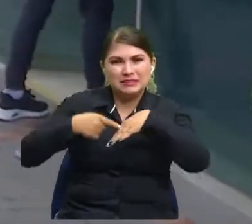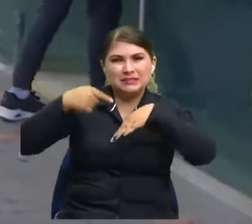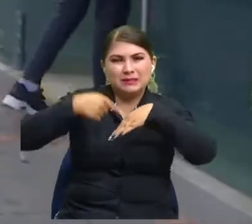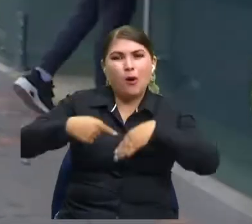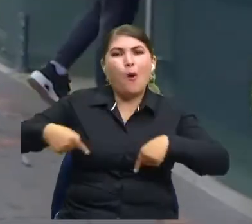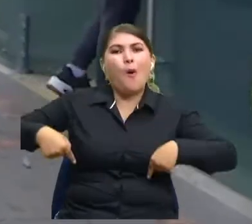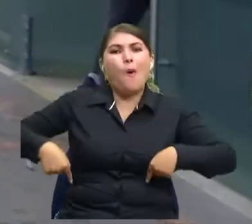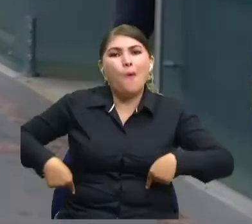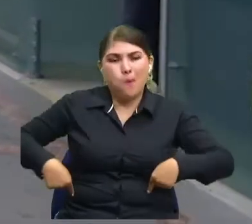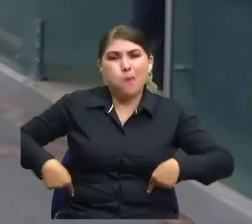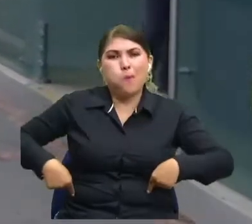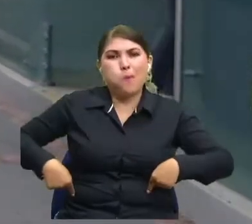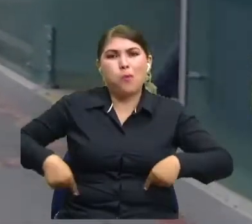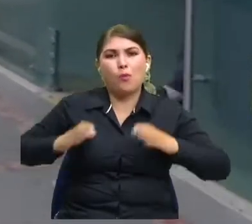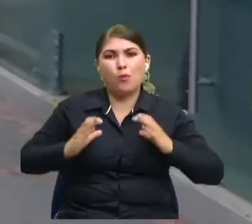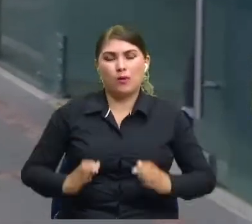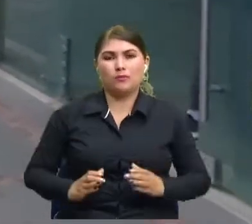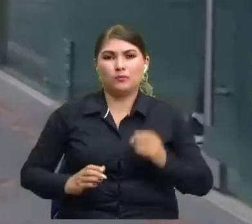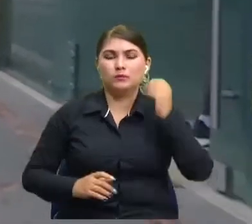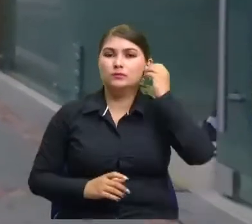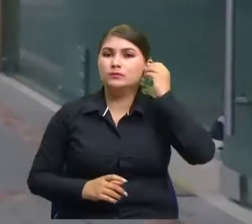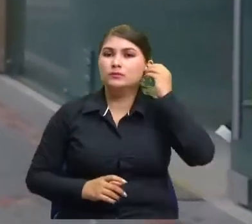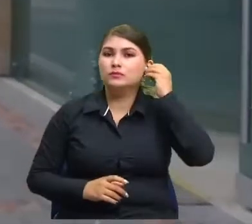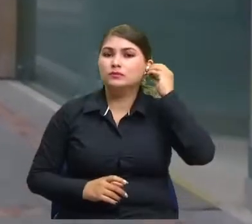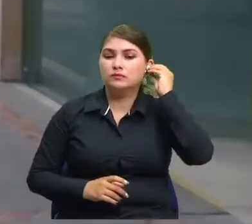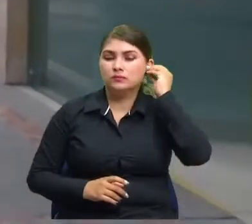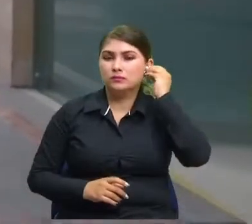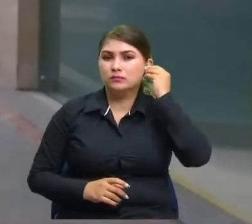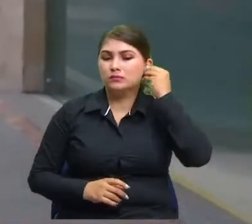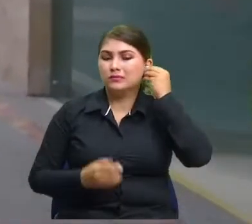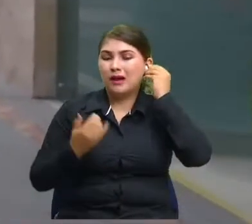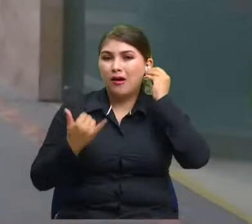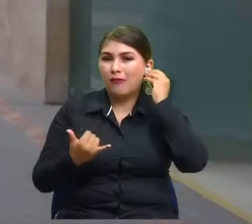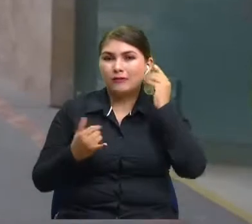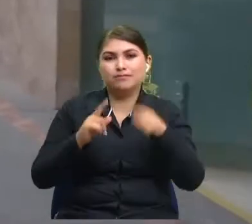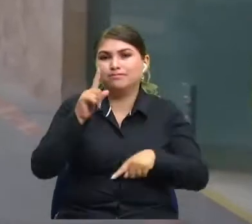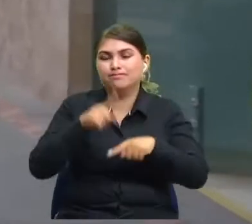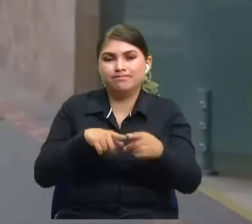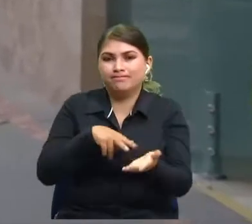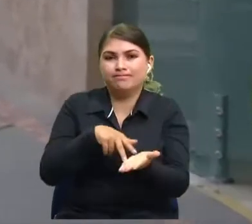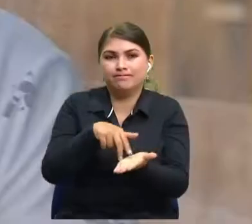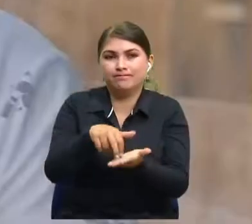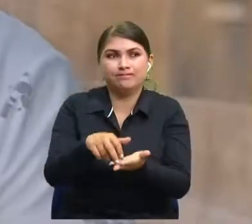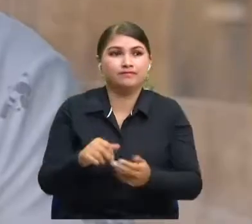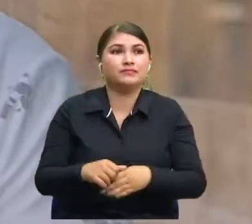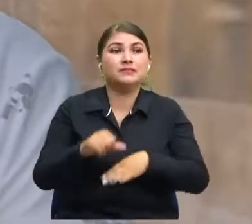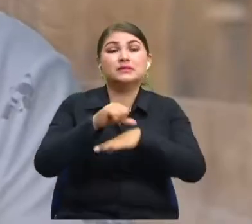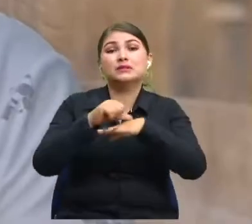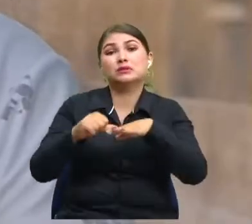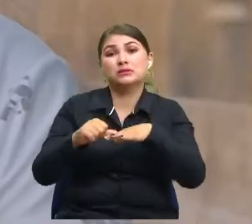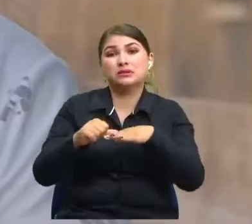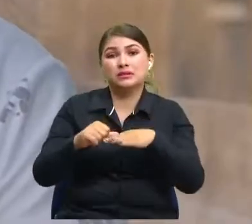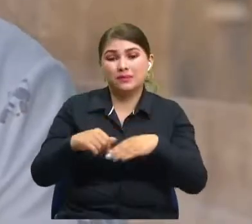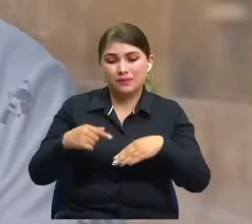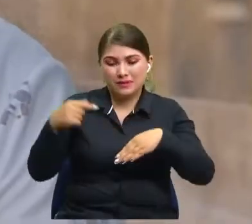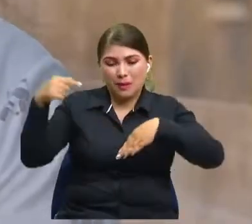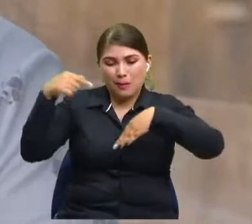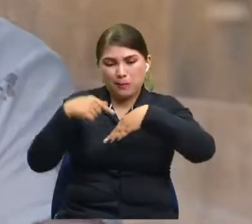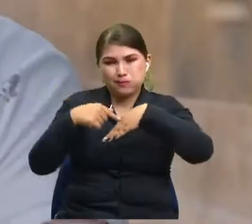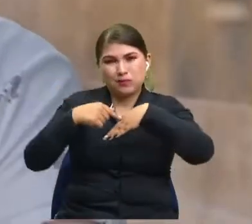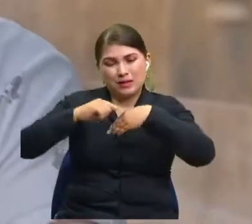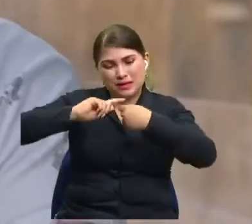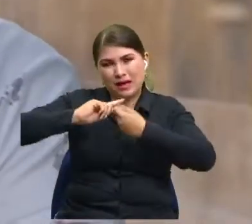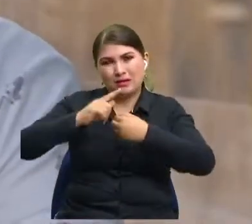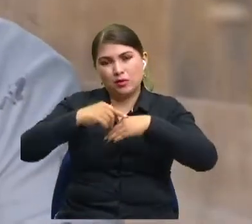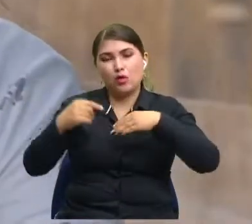tiene insertados en su cuerpo, hecho que al momento le impide caminar. La cirugía es para cambiar el clavo para